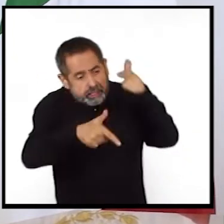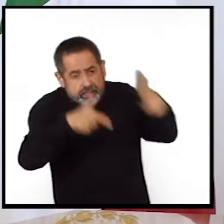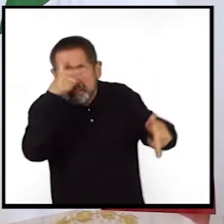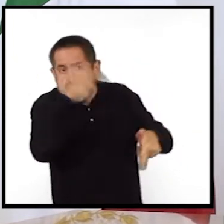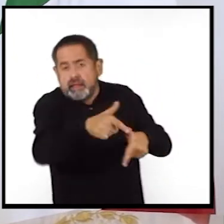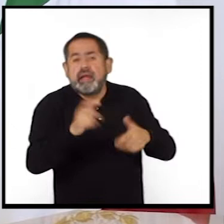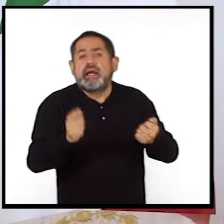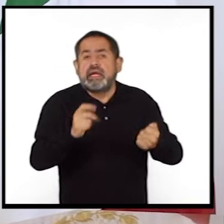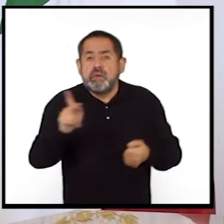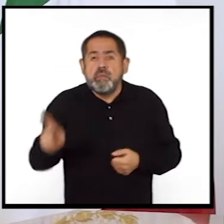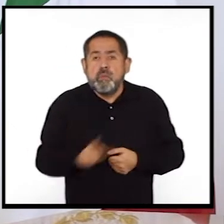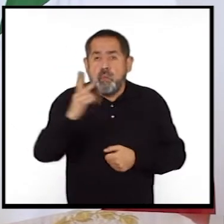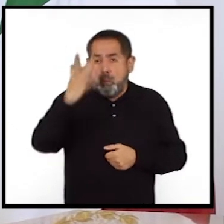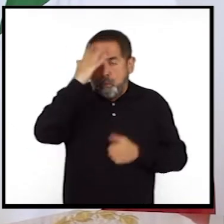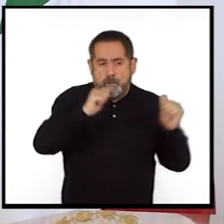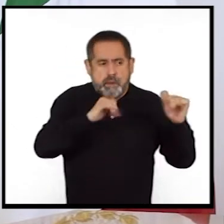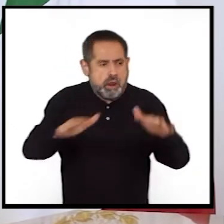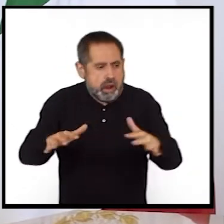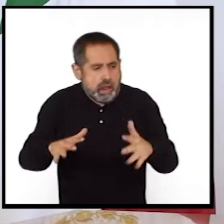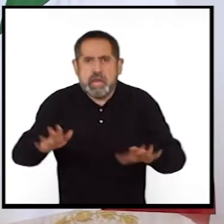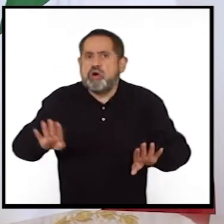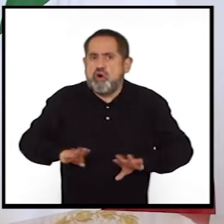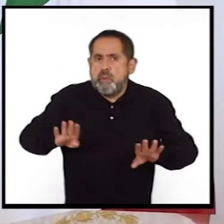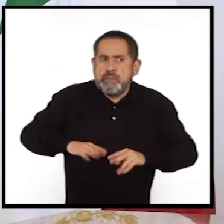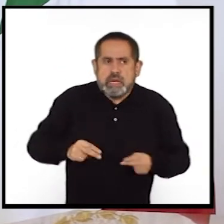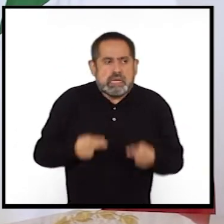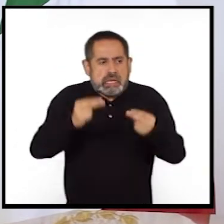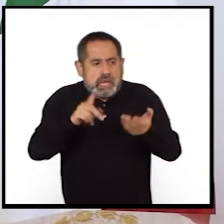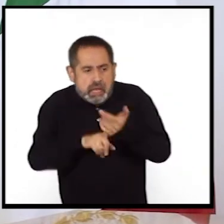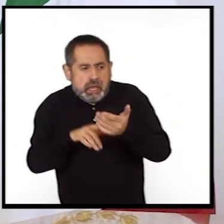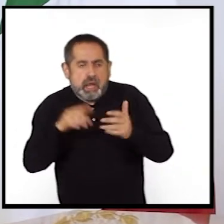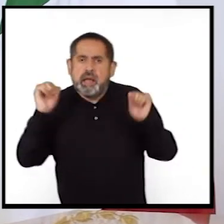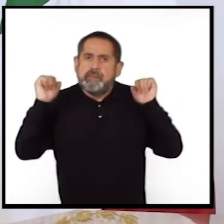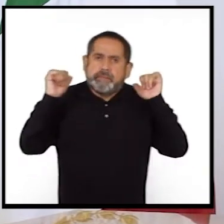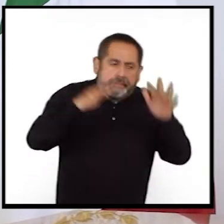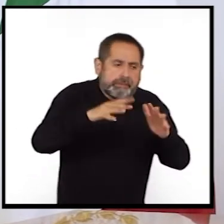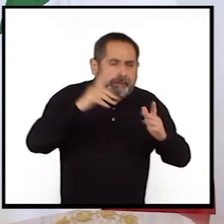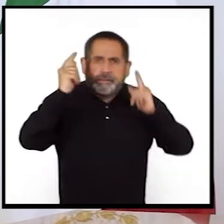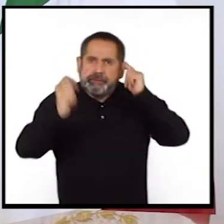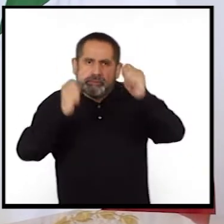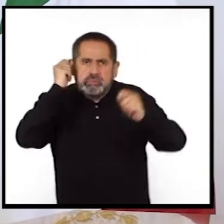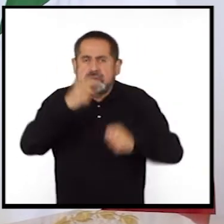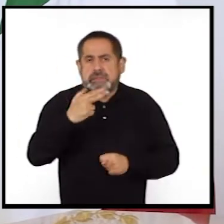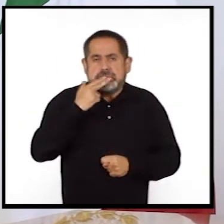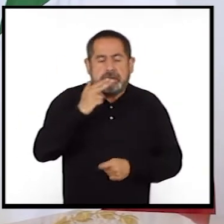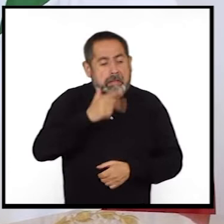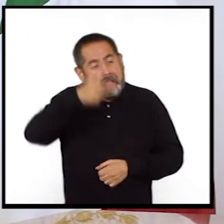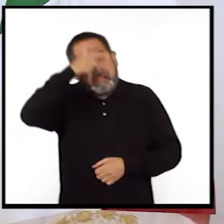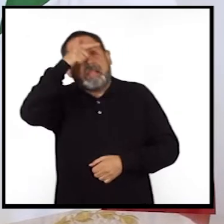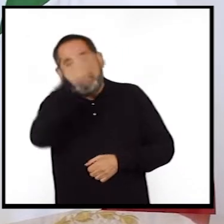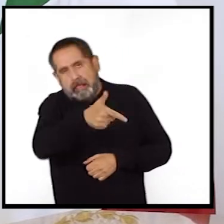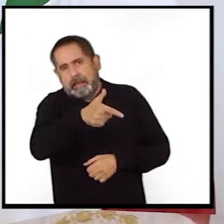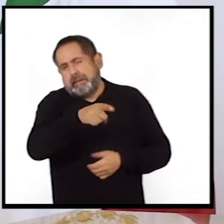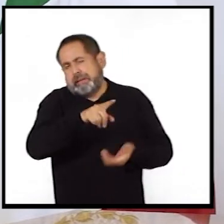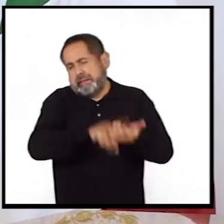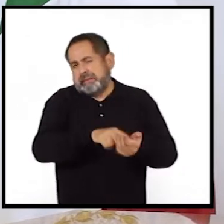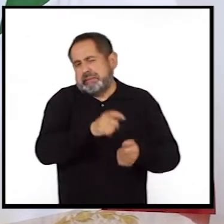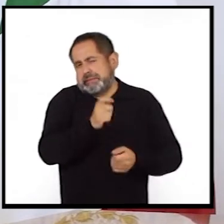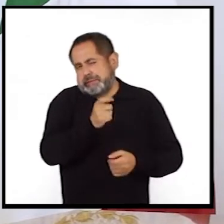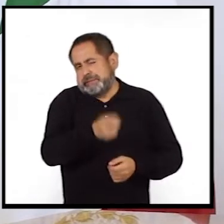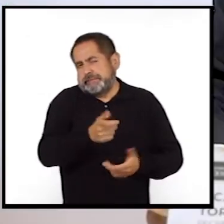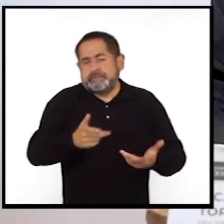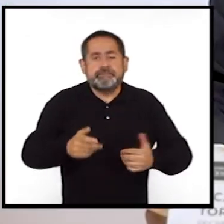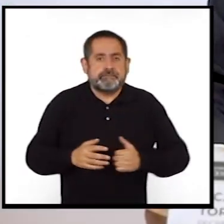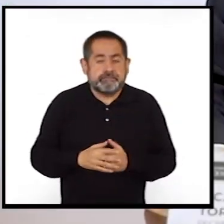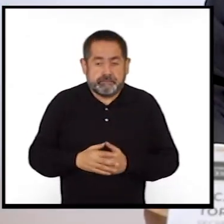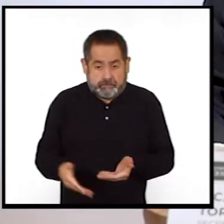pueblos mágicos un nuevo mercado y una alternativa diferente para la práctica del turismo.